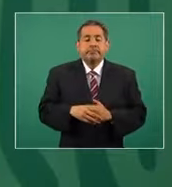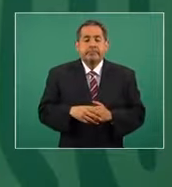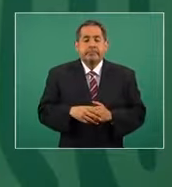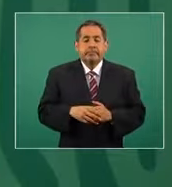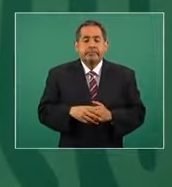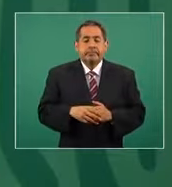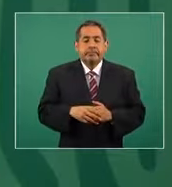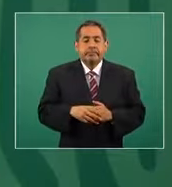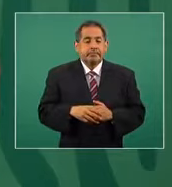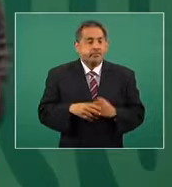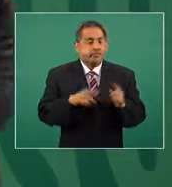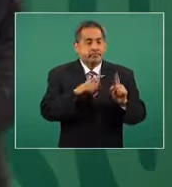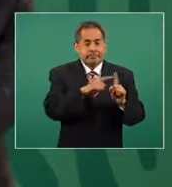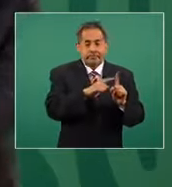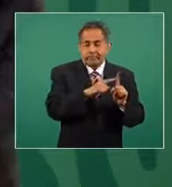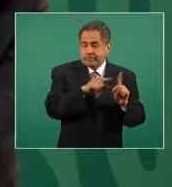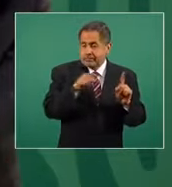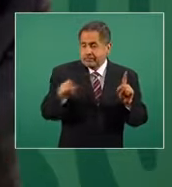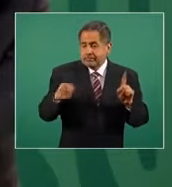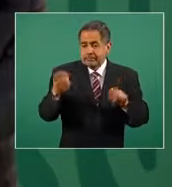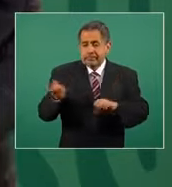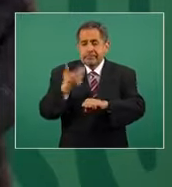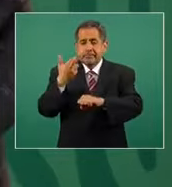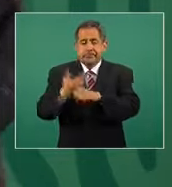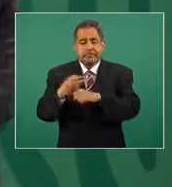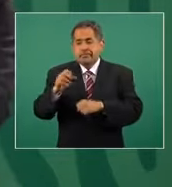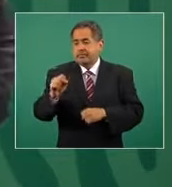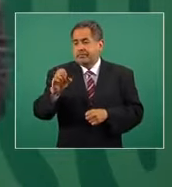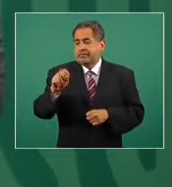a la secretaria de Energía